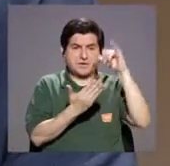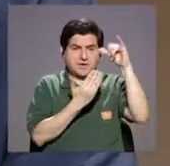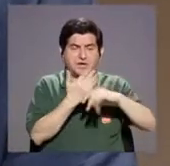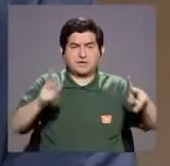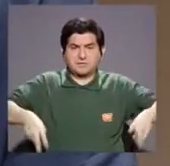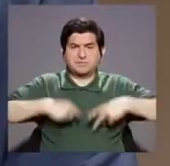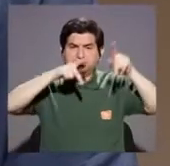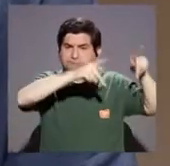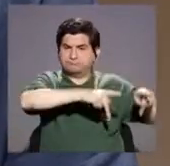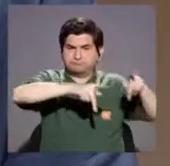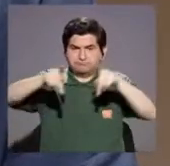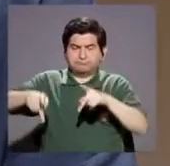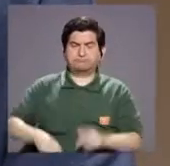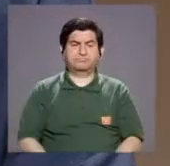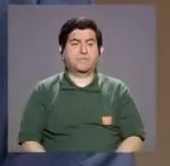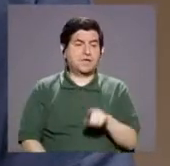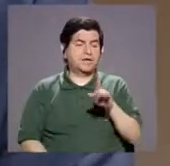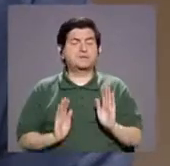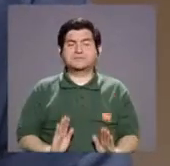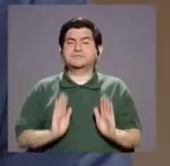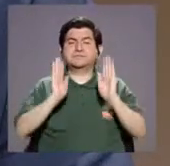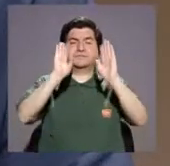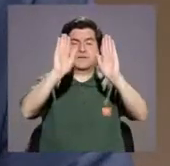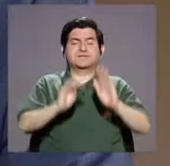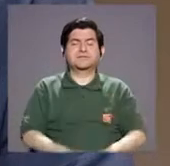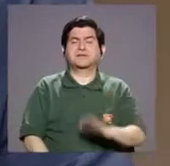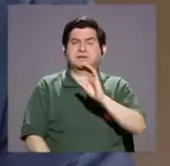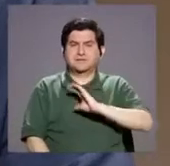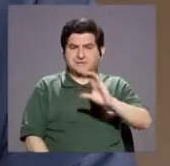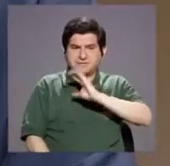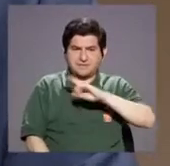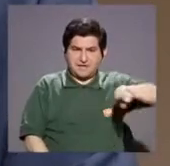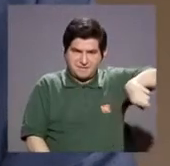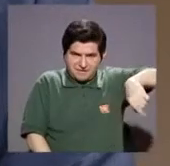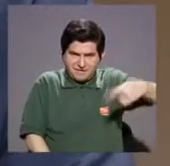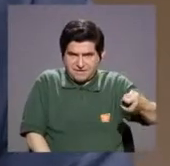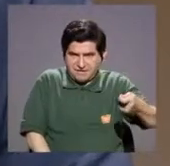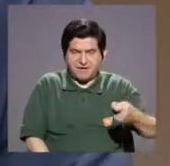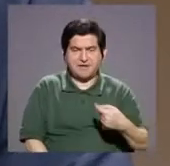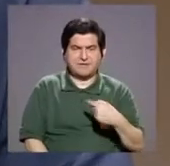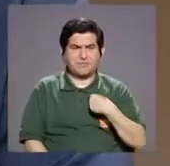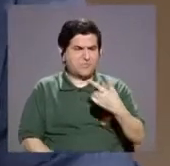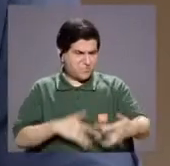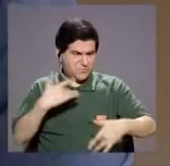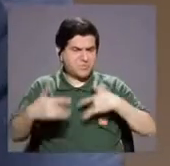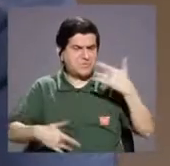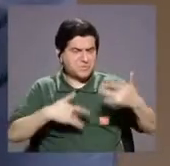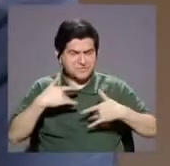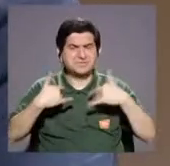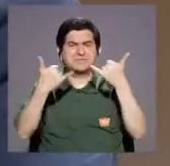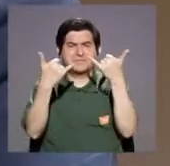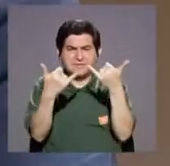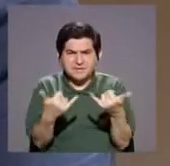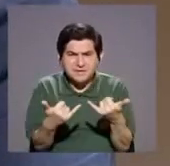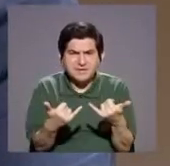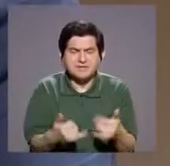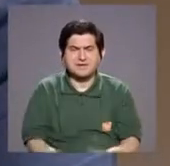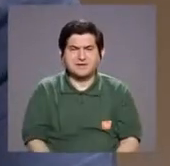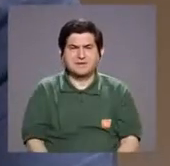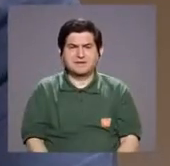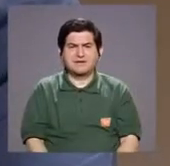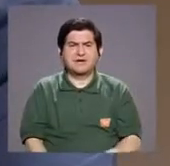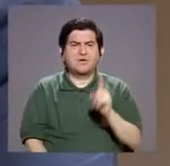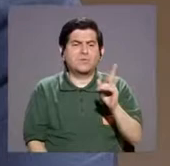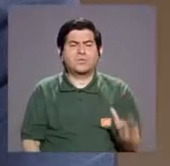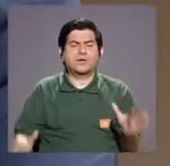y eso es lo que hace maravilloso este canal que uno siente que ha venido logrando sobre todo